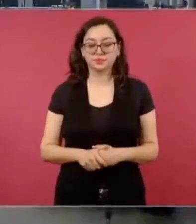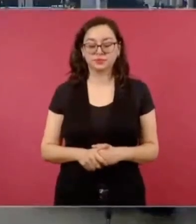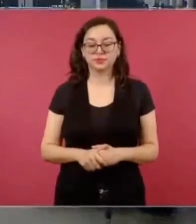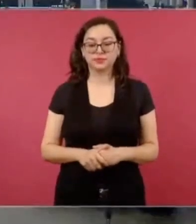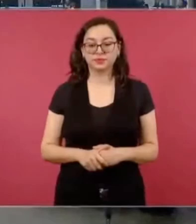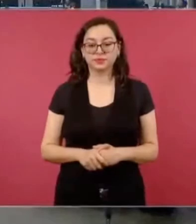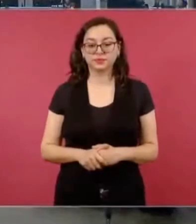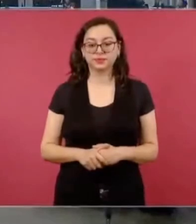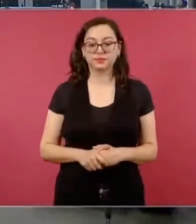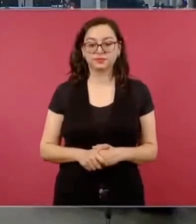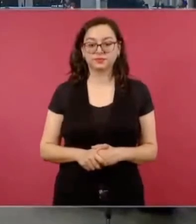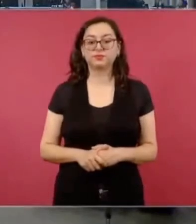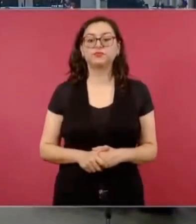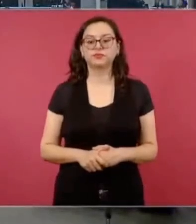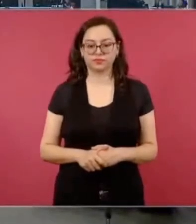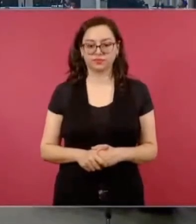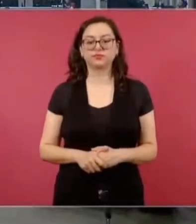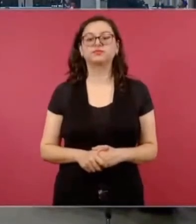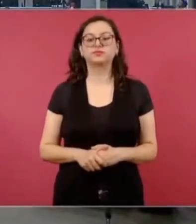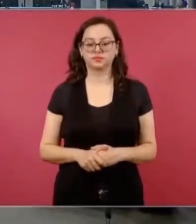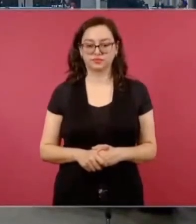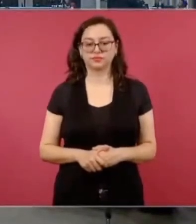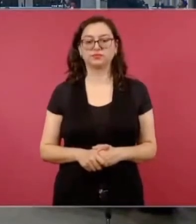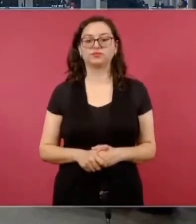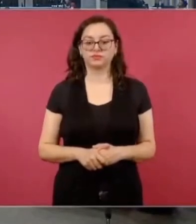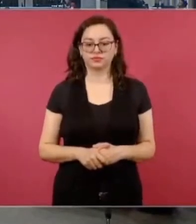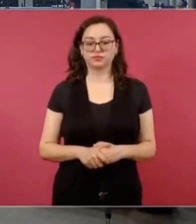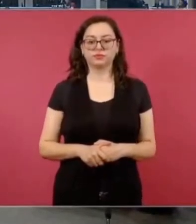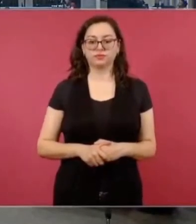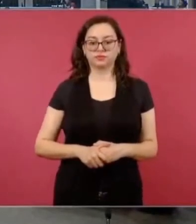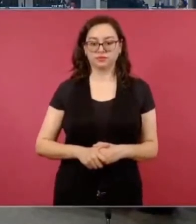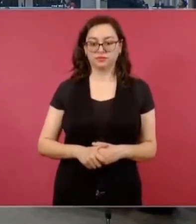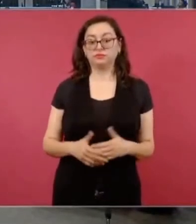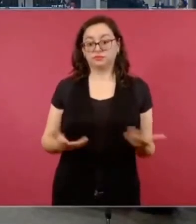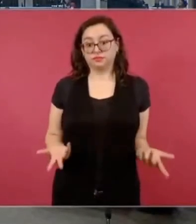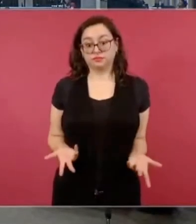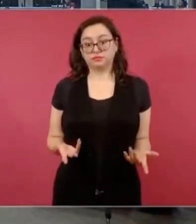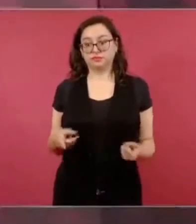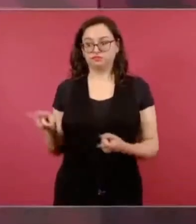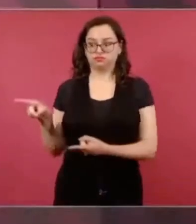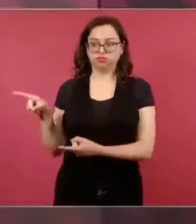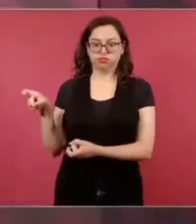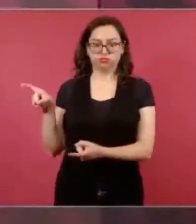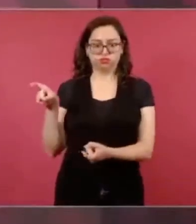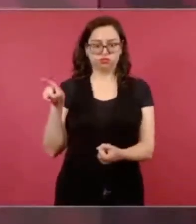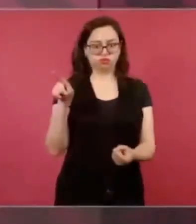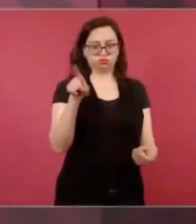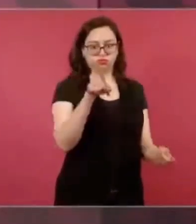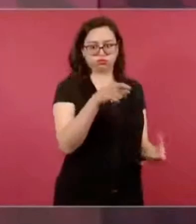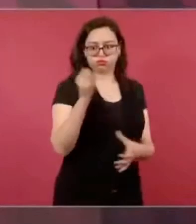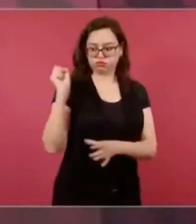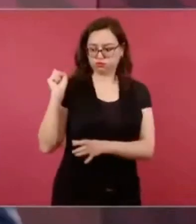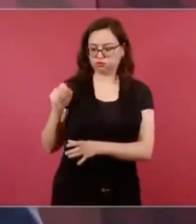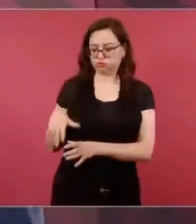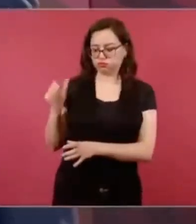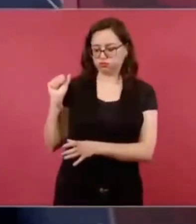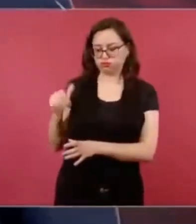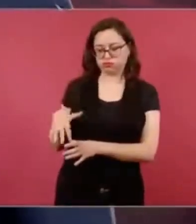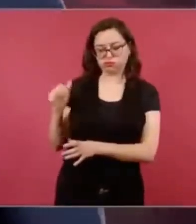millones que habían dado. sí, estamos juntando todos los recursos para que tenga el fondo